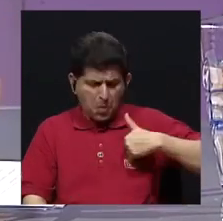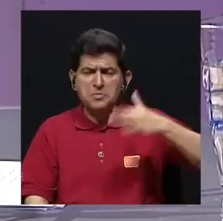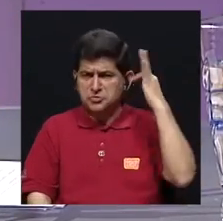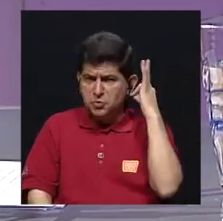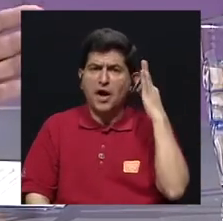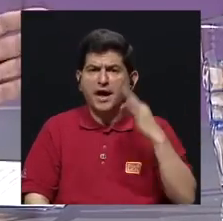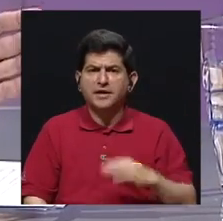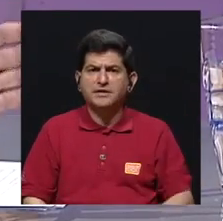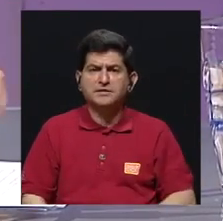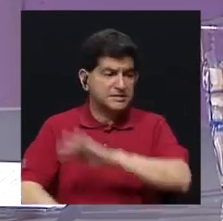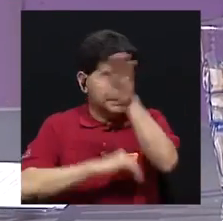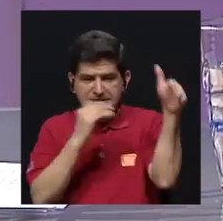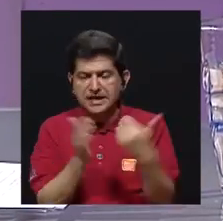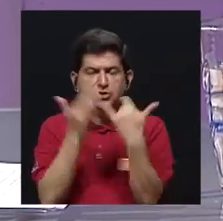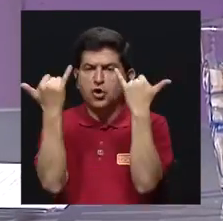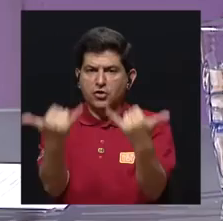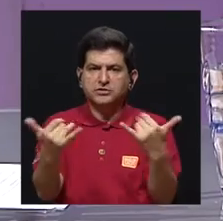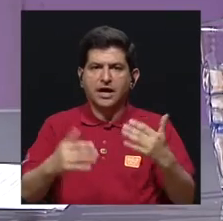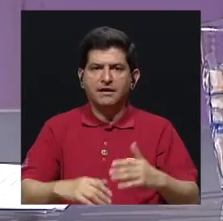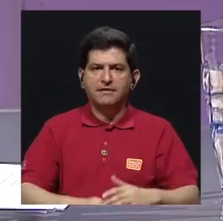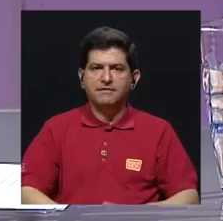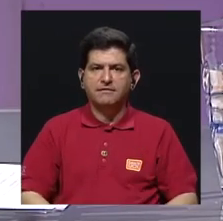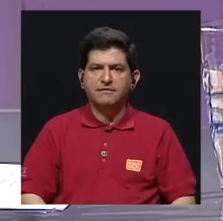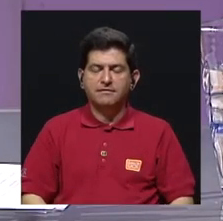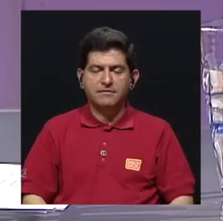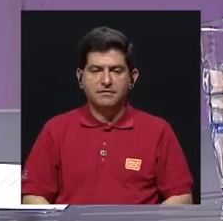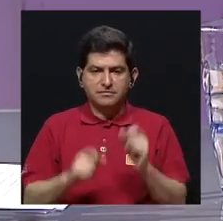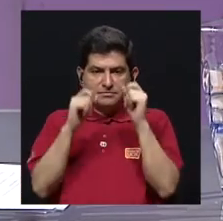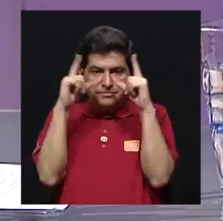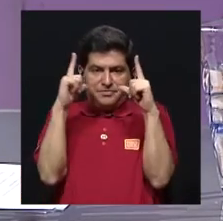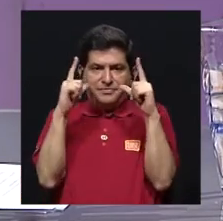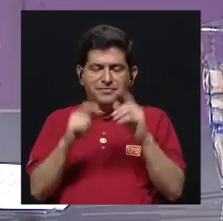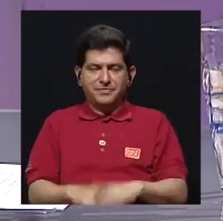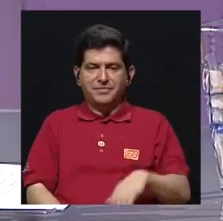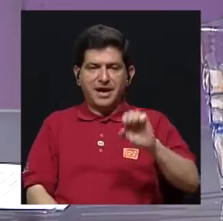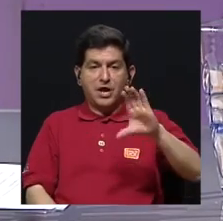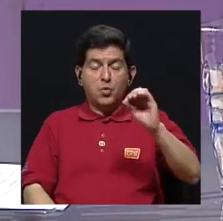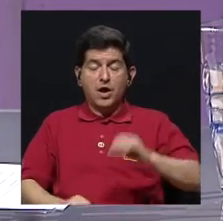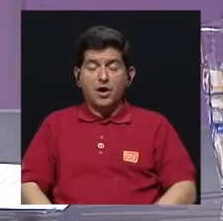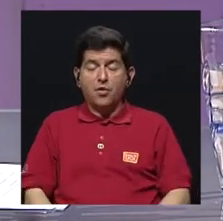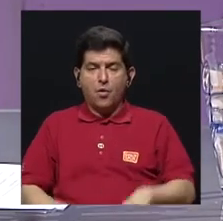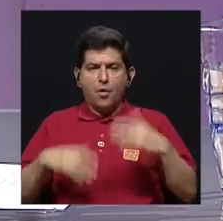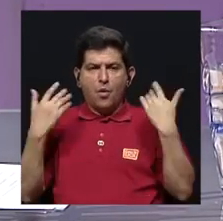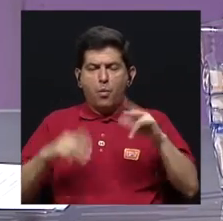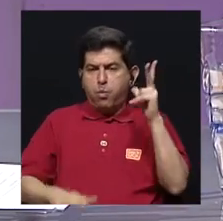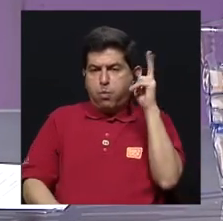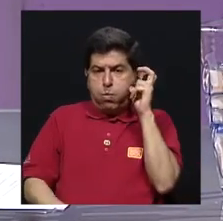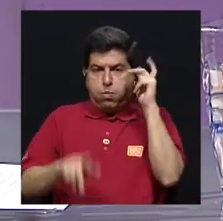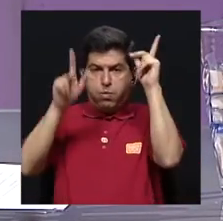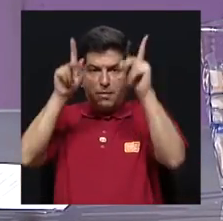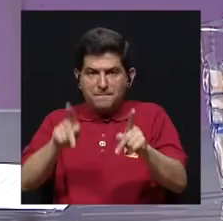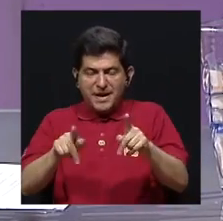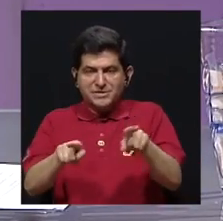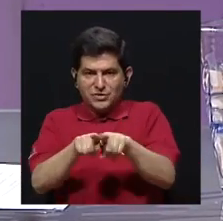mujeres, había de todo. Y lo más impactante era que era un eco enorme. Entonces la misma gente, cuando era un